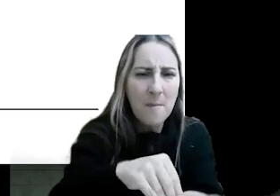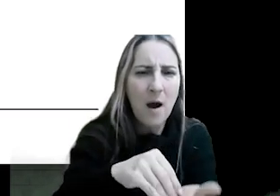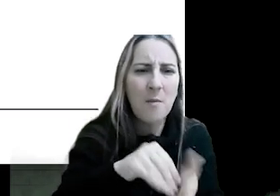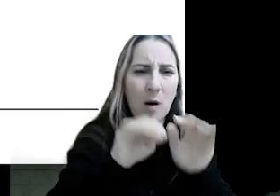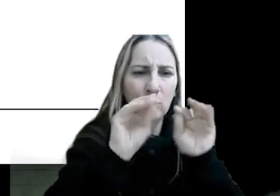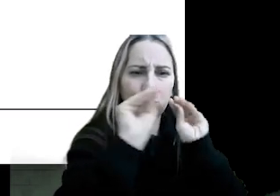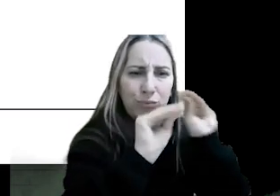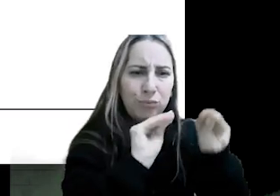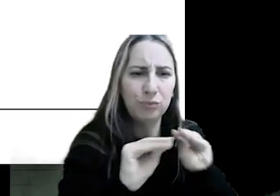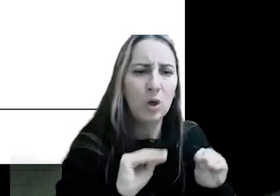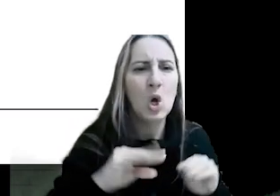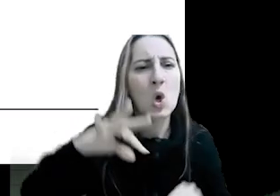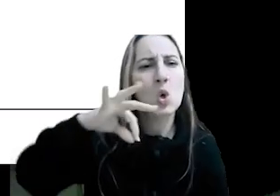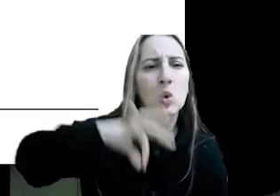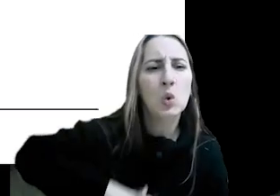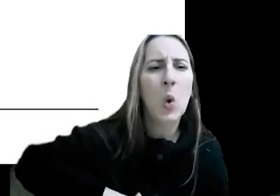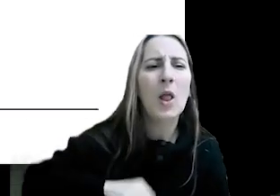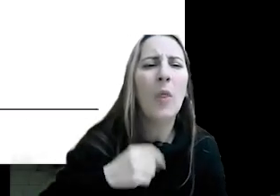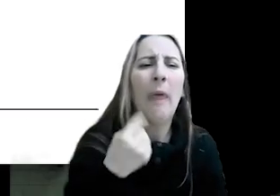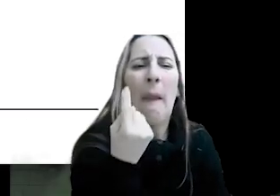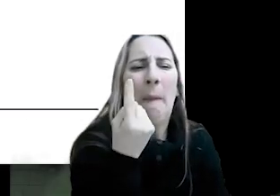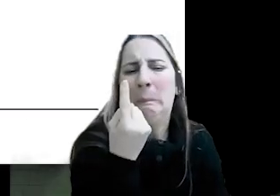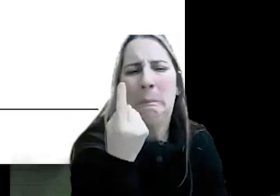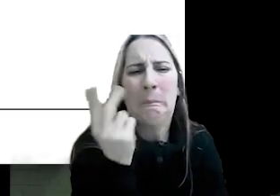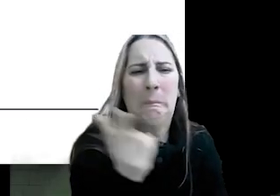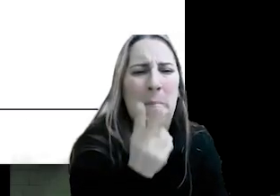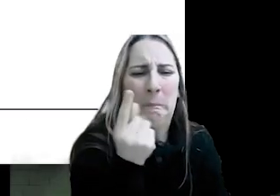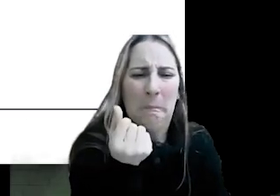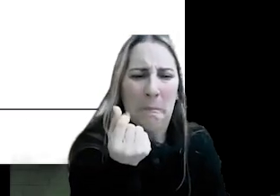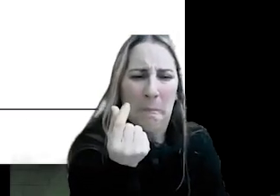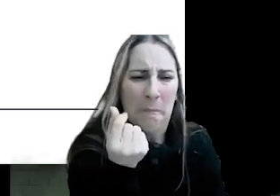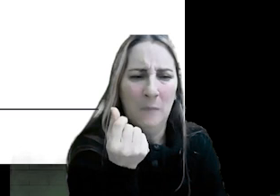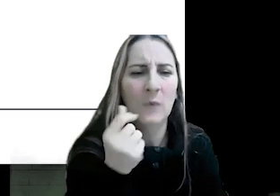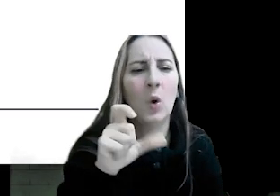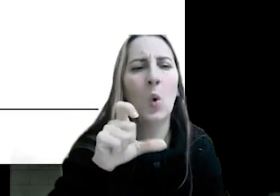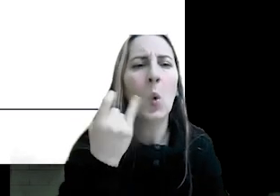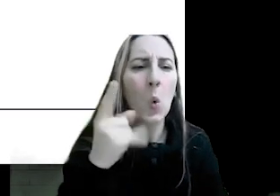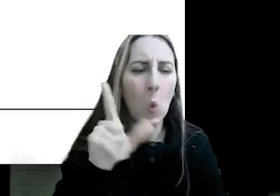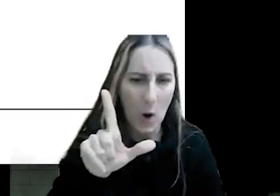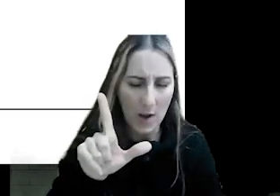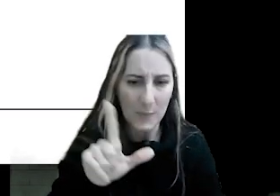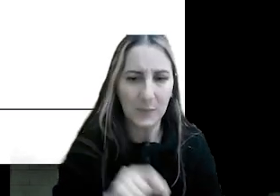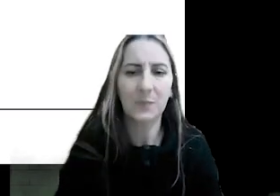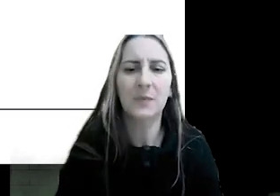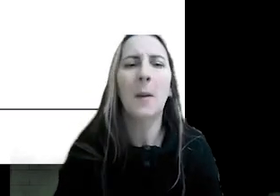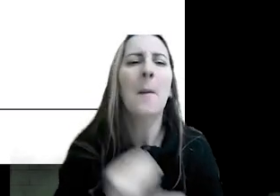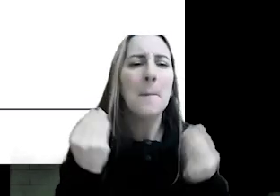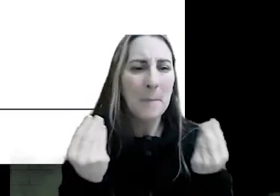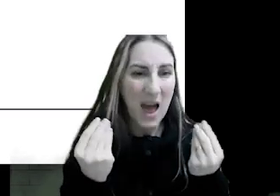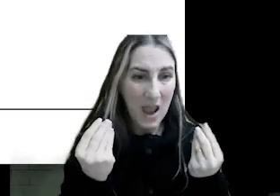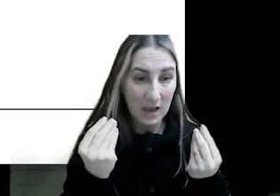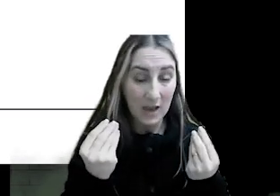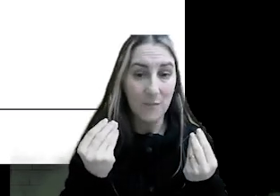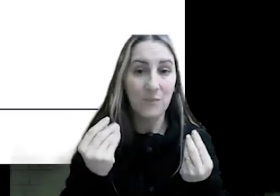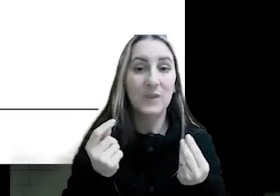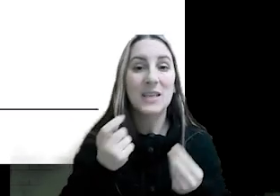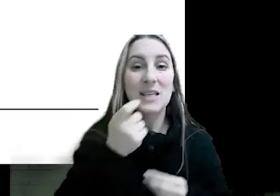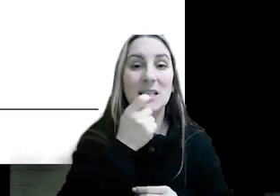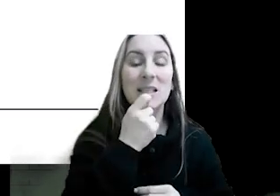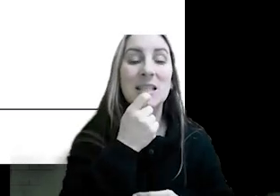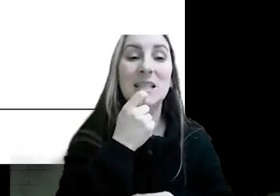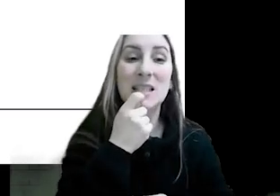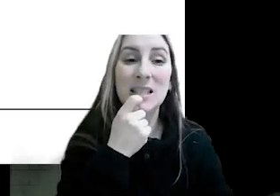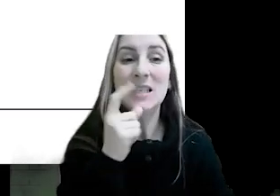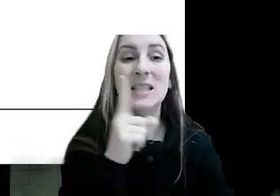y sueldos de 1 centavo, ¿no? De estos quiles. ¿Simplemente para qué? Y porque si tenían más de